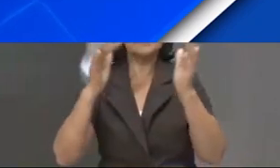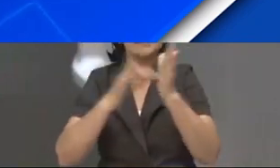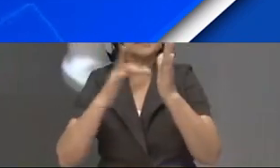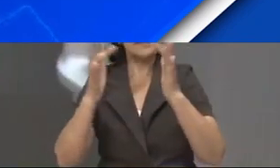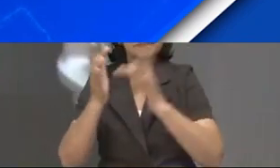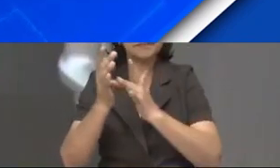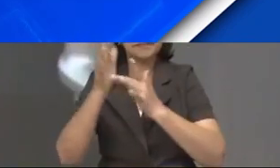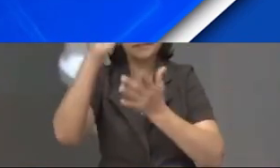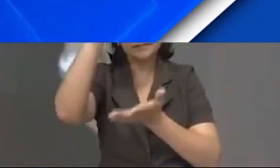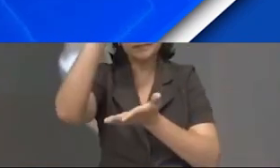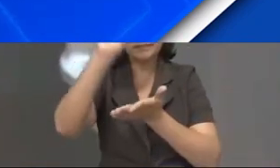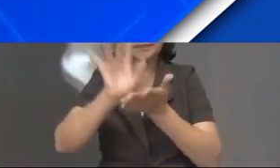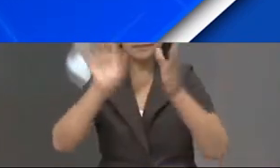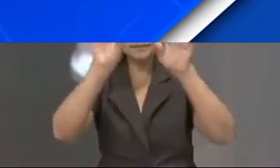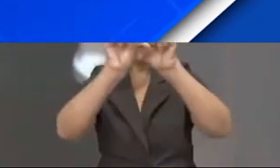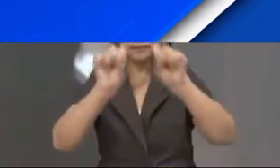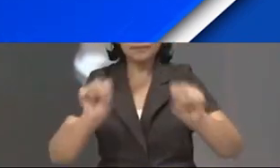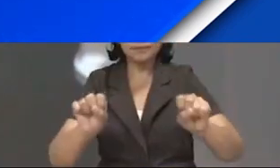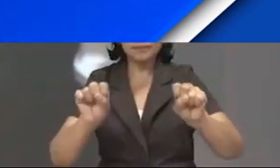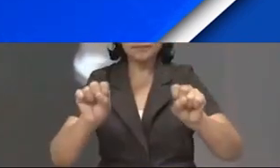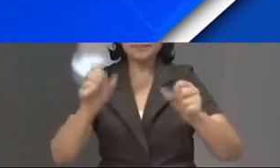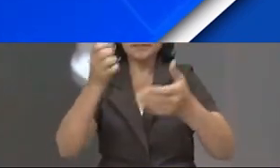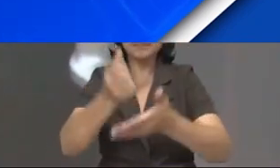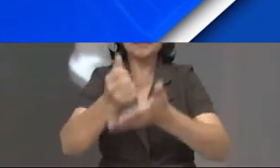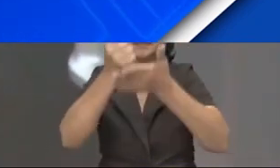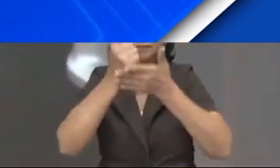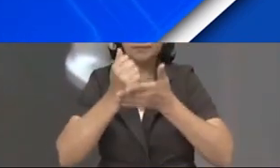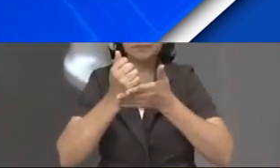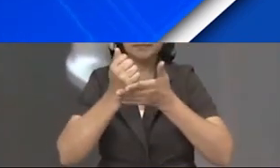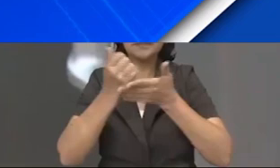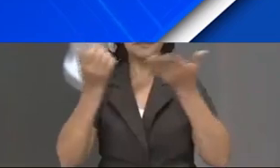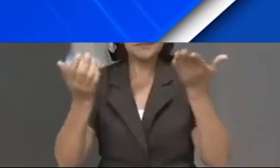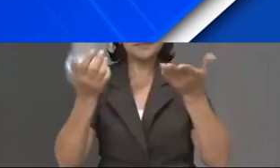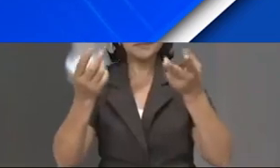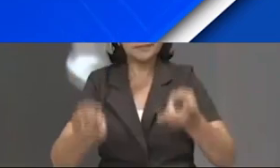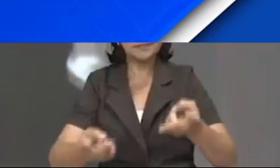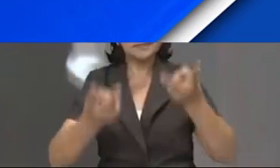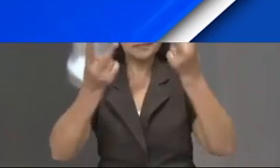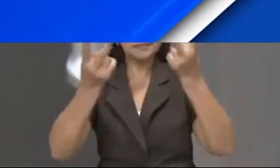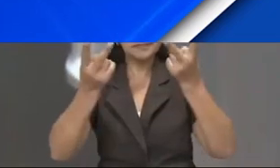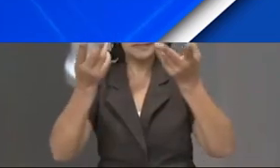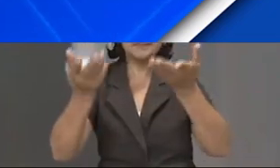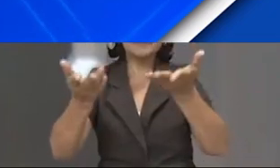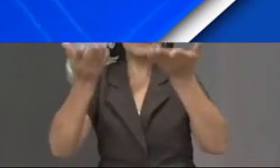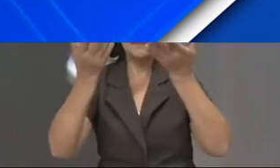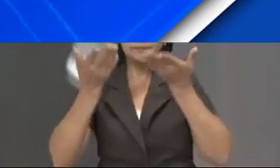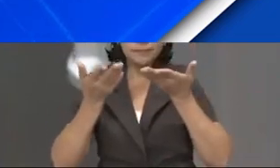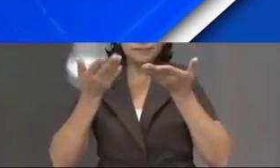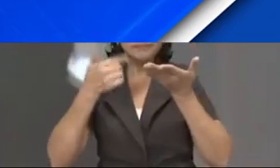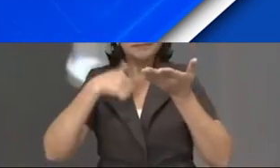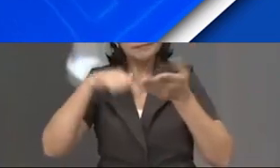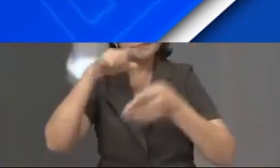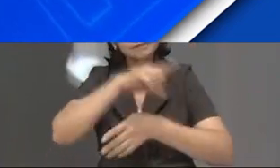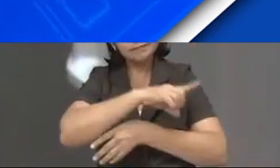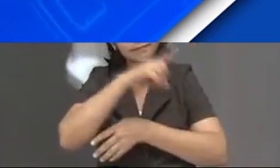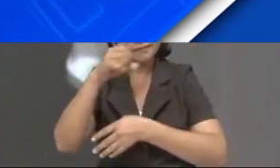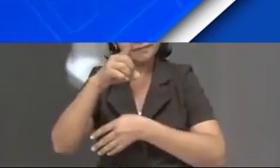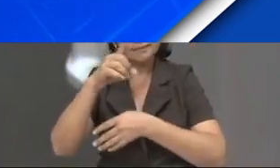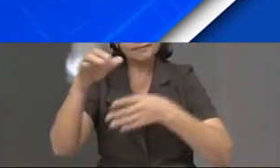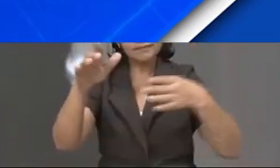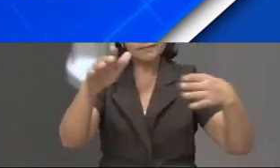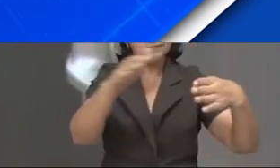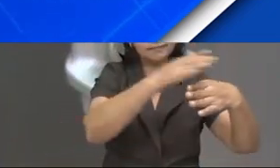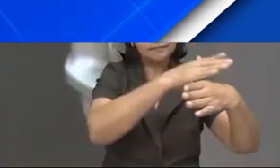Jesucristo y al Espíritu Santo por permitirme en vida estar recibiendo en estos días una serie